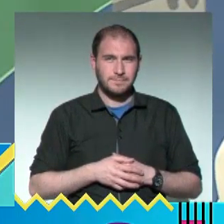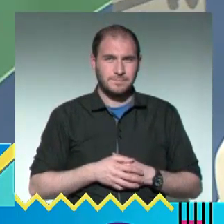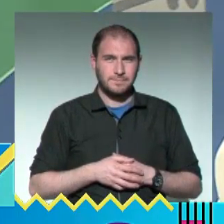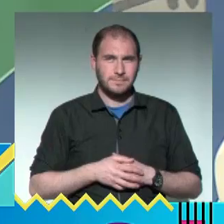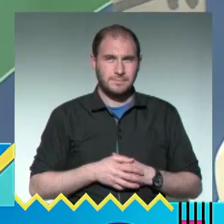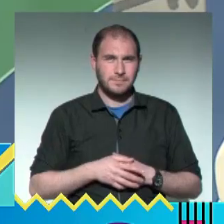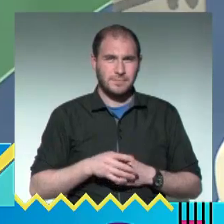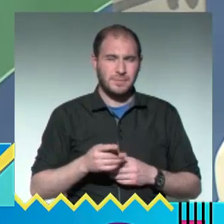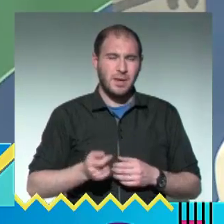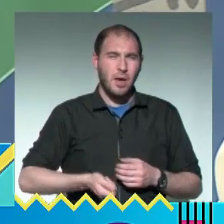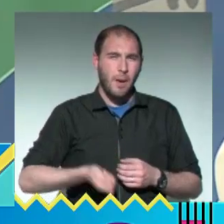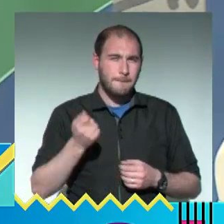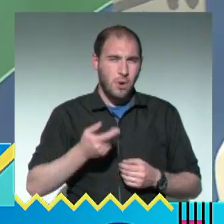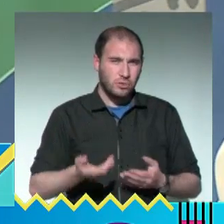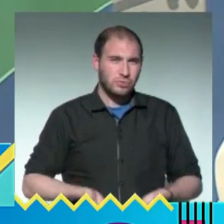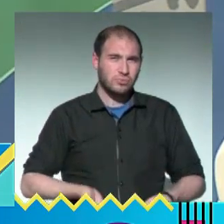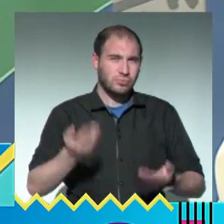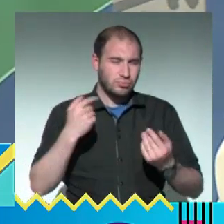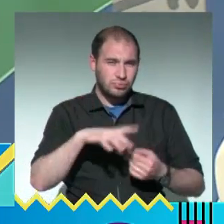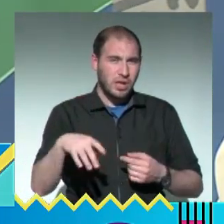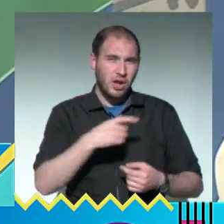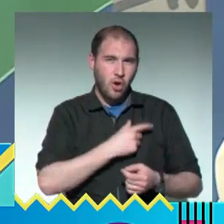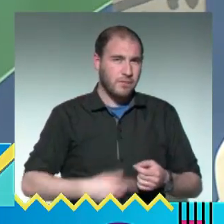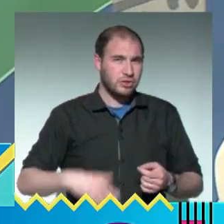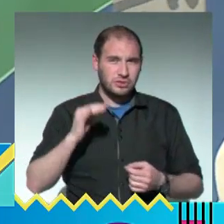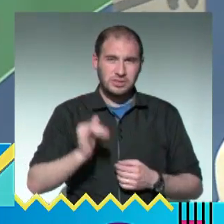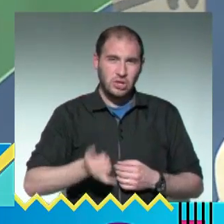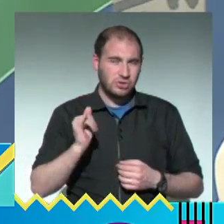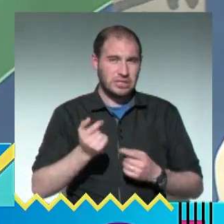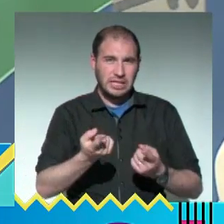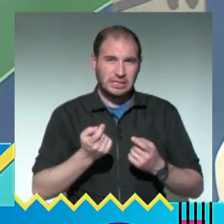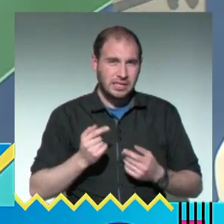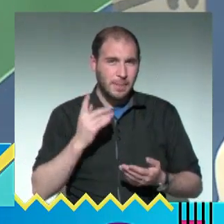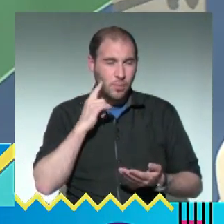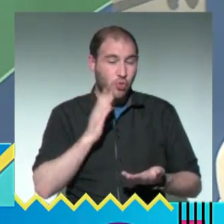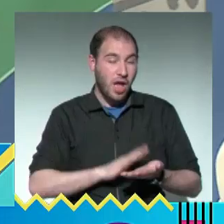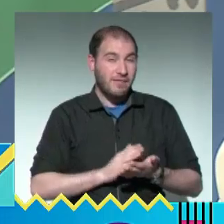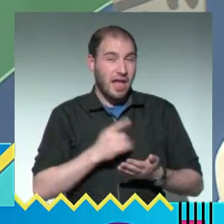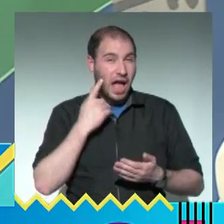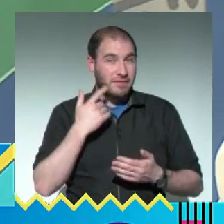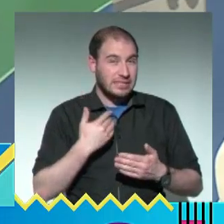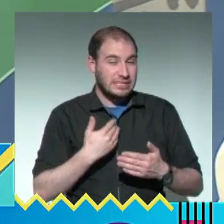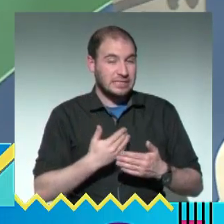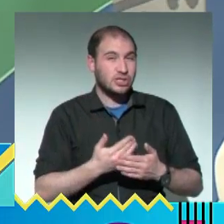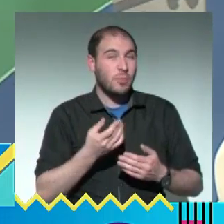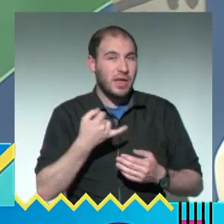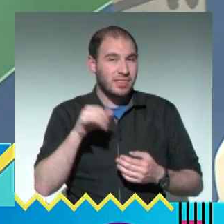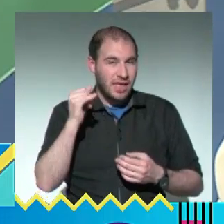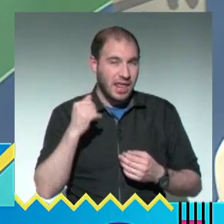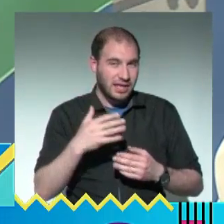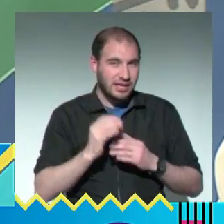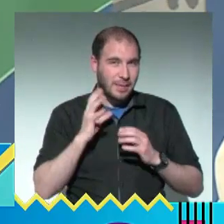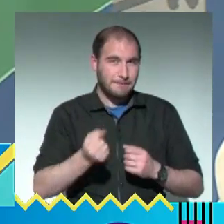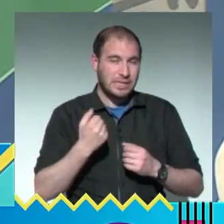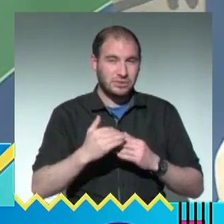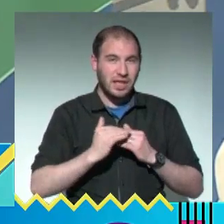las bolsas, el dólar sigue estable. El gobierno sí o sí necesita testear a ver hasta dónde puede bajar la tasa en pesos